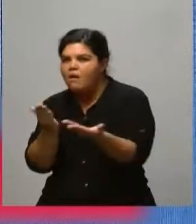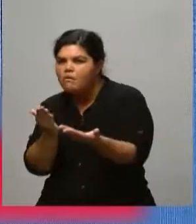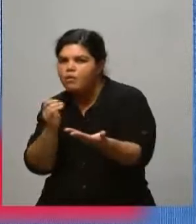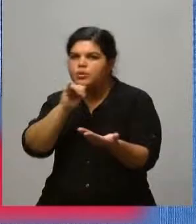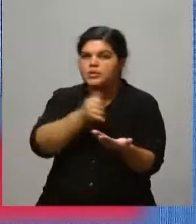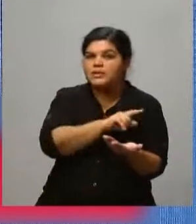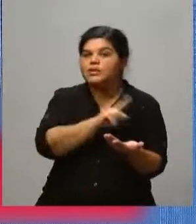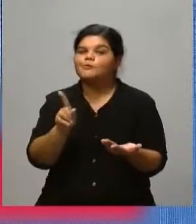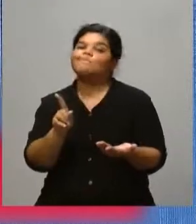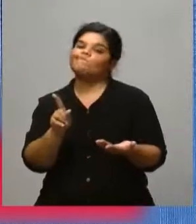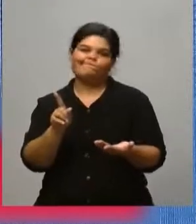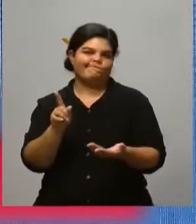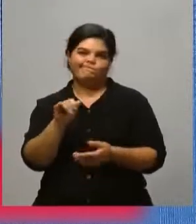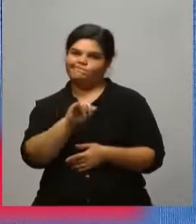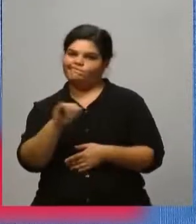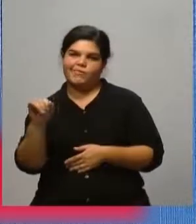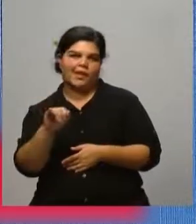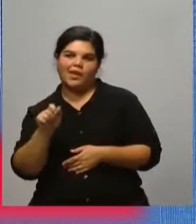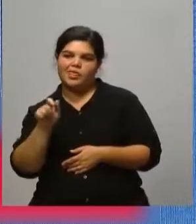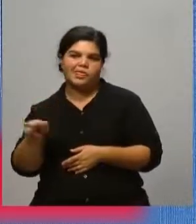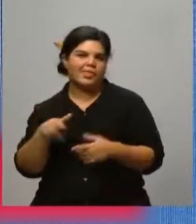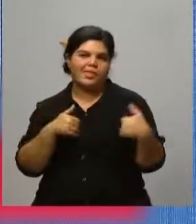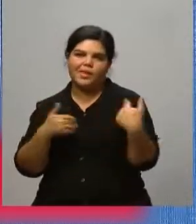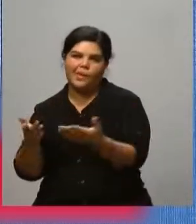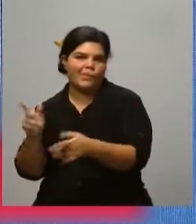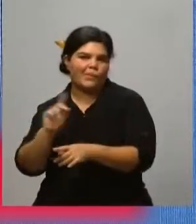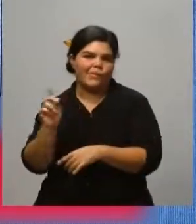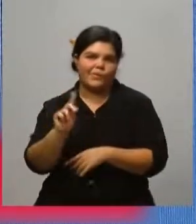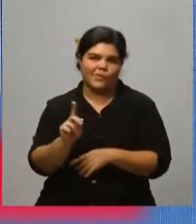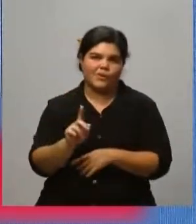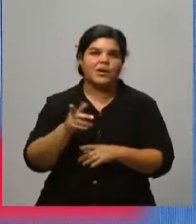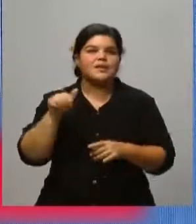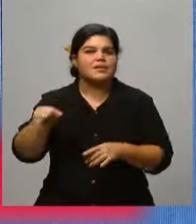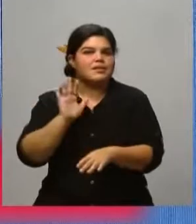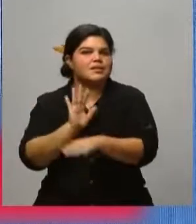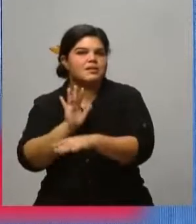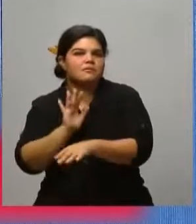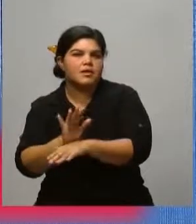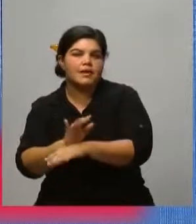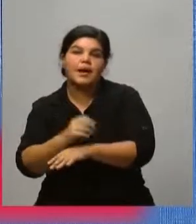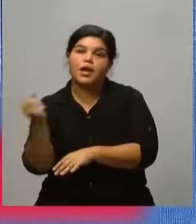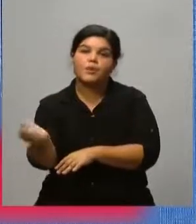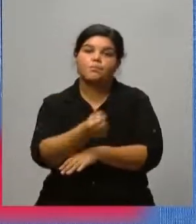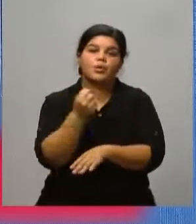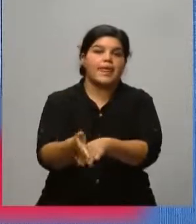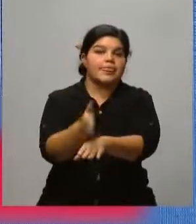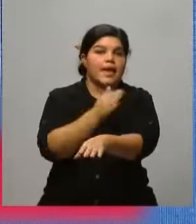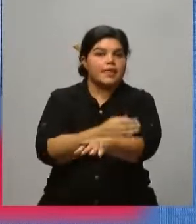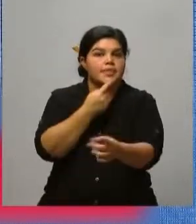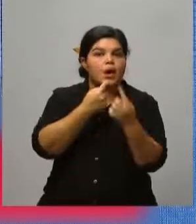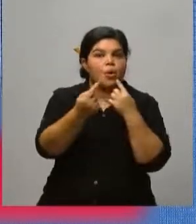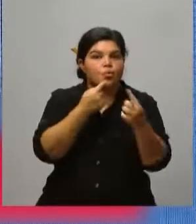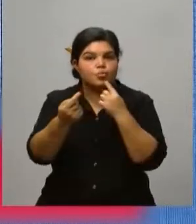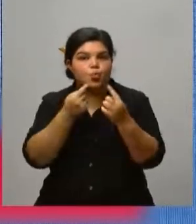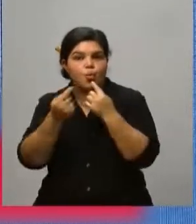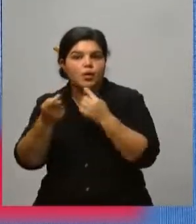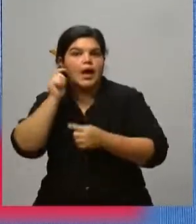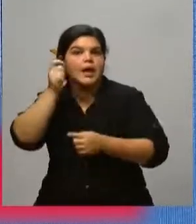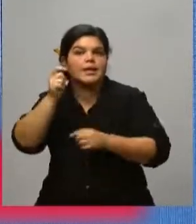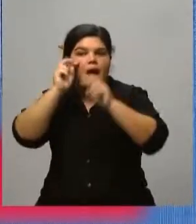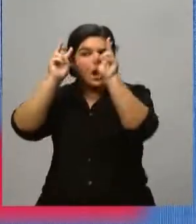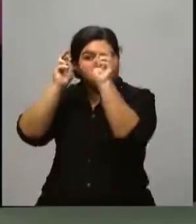figura que siempre se mantiene a veces en la incógnita. ¿Qué estará haciendo? ¿Con quién está negociando? Habló de un